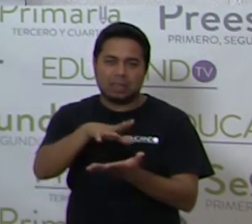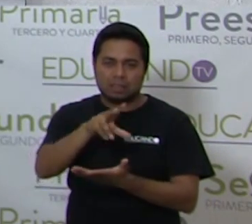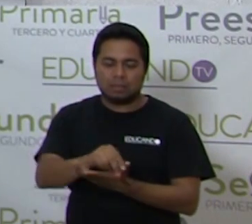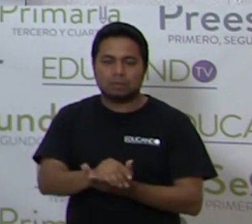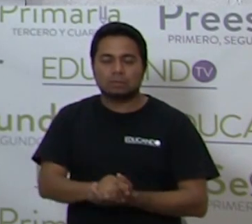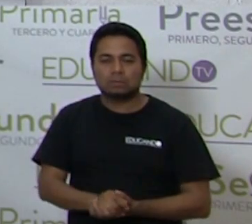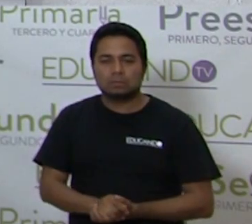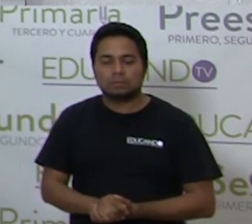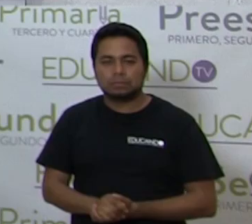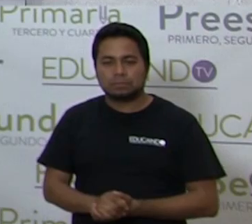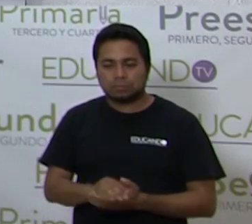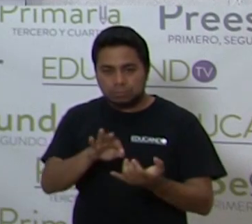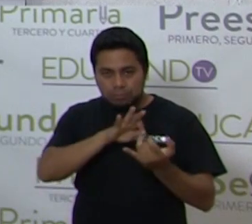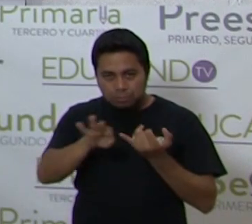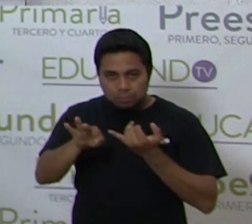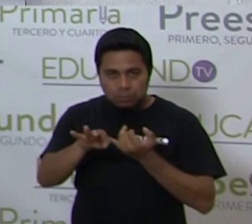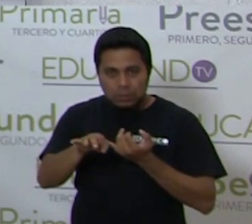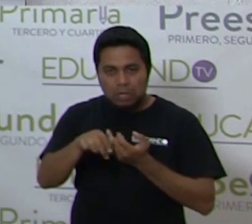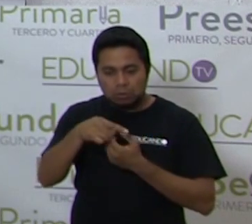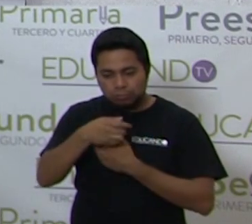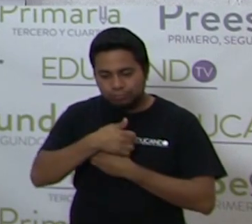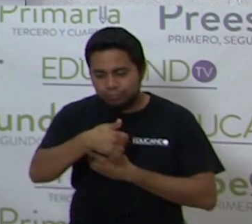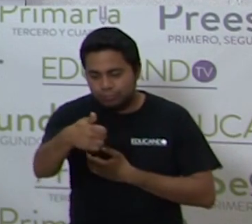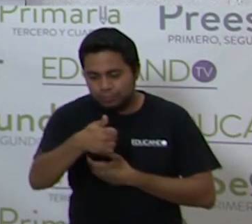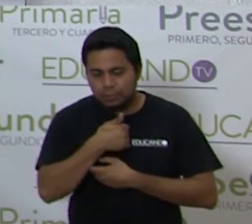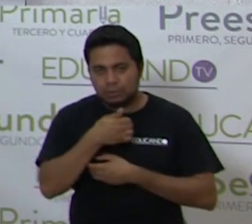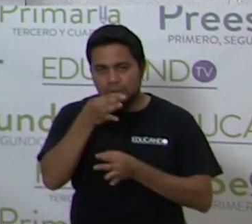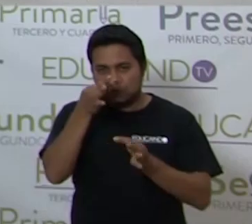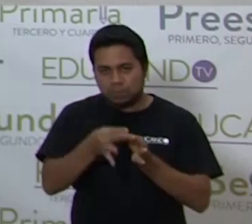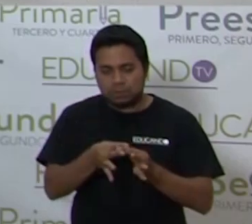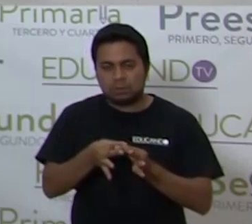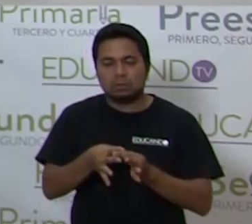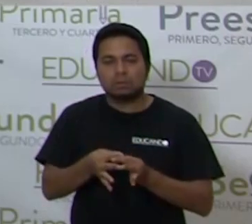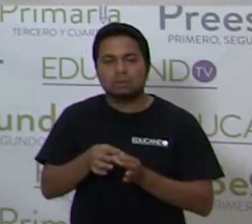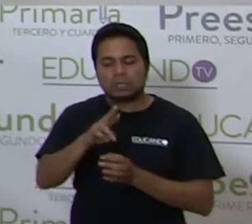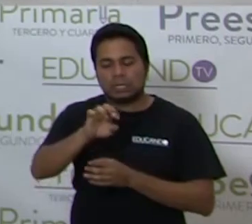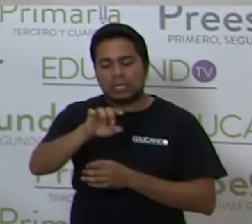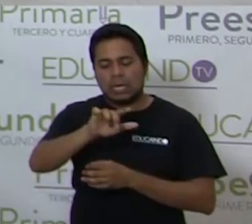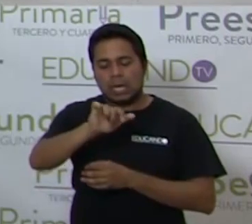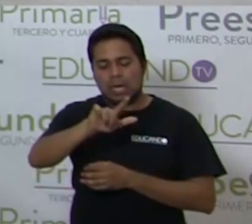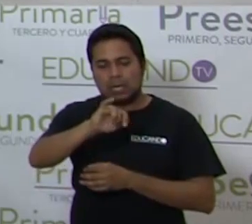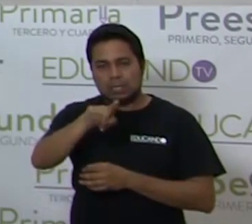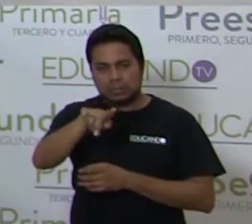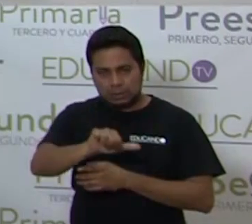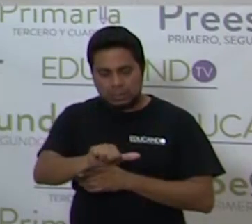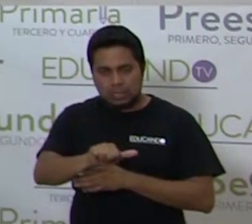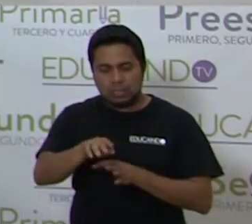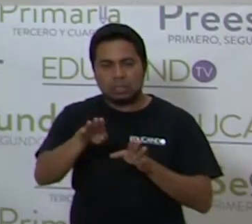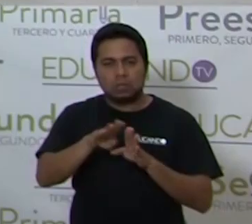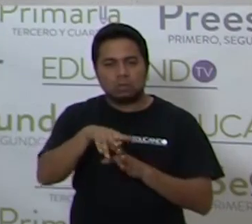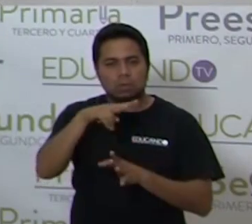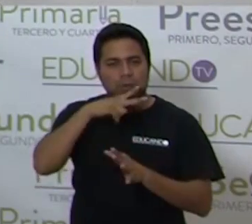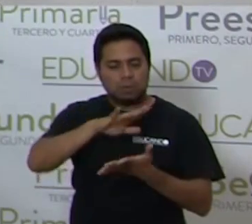recorrido completo. ¿Cómo sería este verbo realiza en infinitivo?